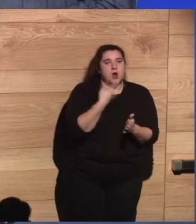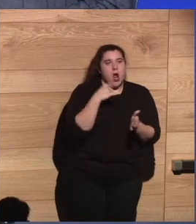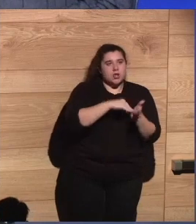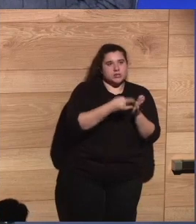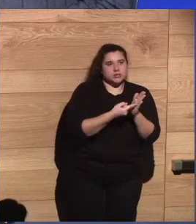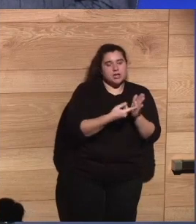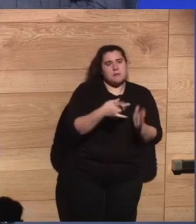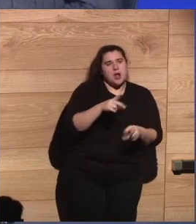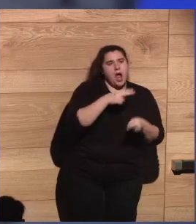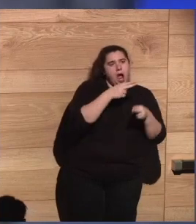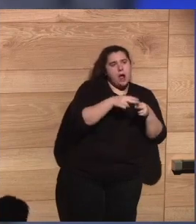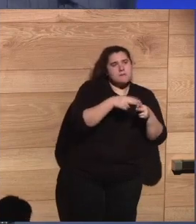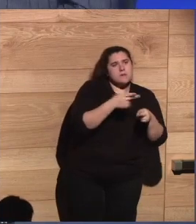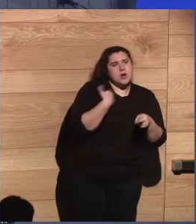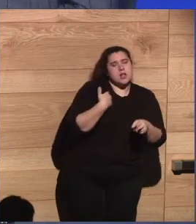político anterior,